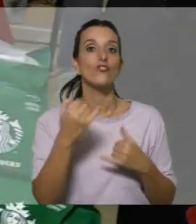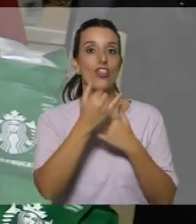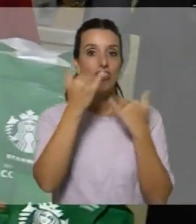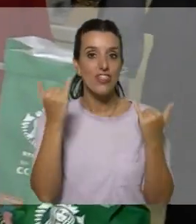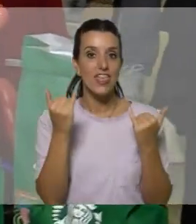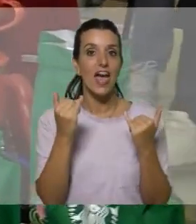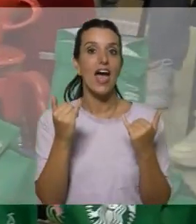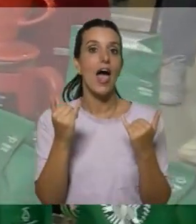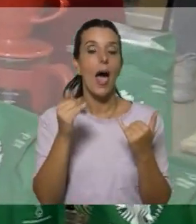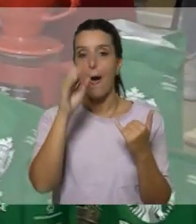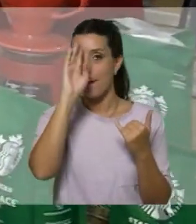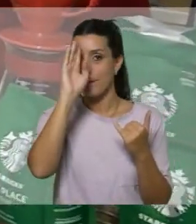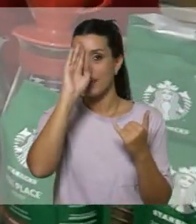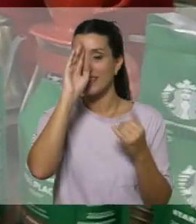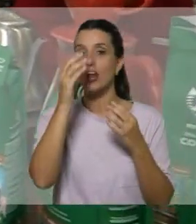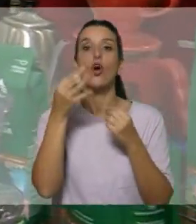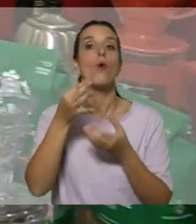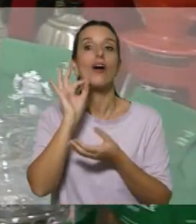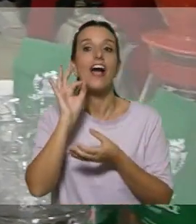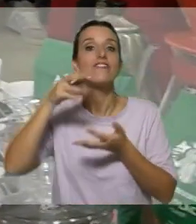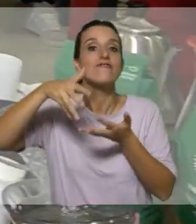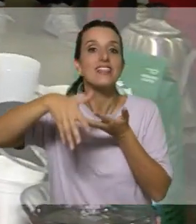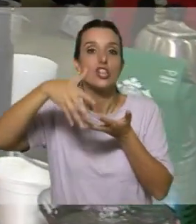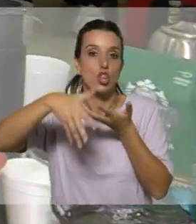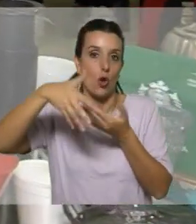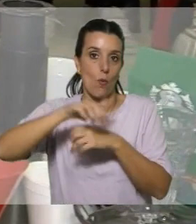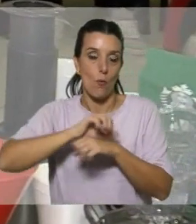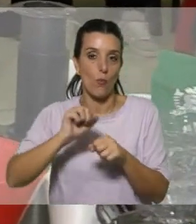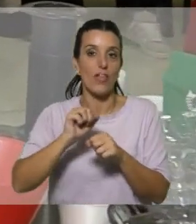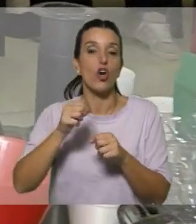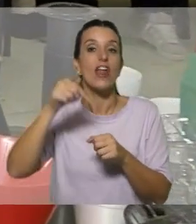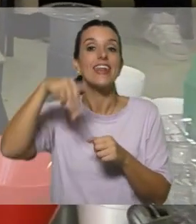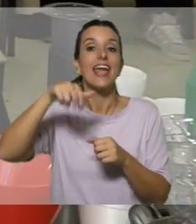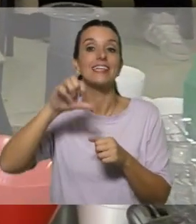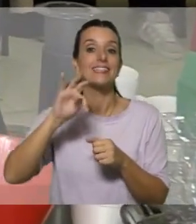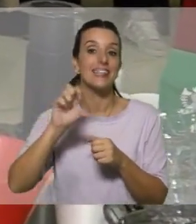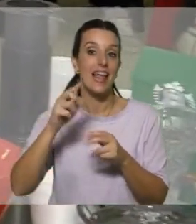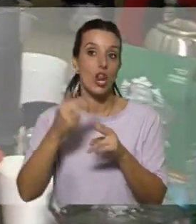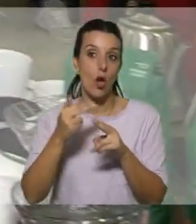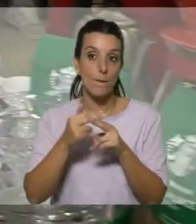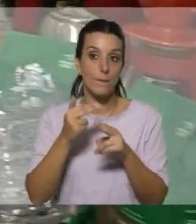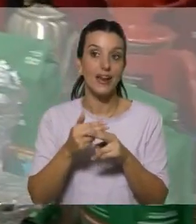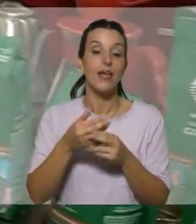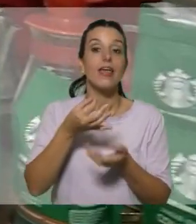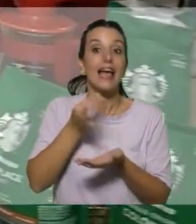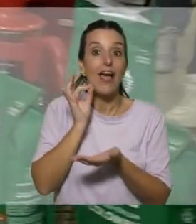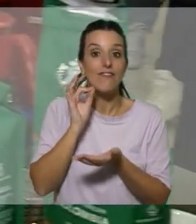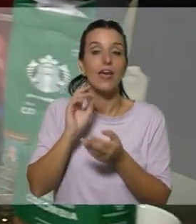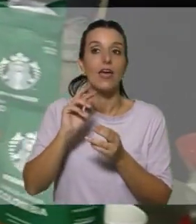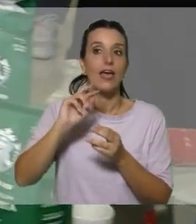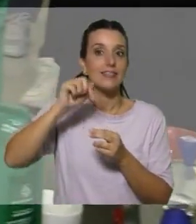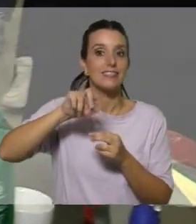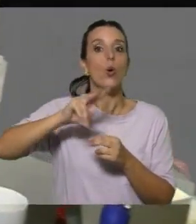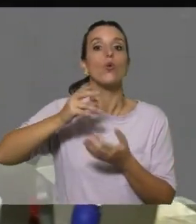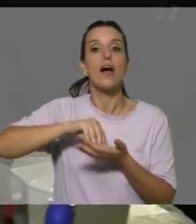estamos hoy aprendiendo a filtrar. Nestlé Jóvenes Baristas, que es el nombre de este programa, es la cuarta edición en la región, segunda aquí